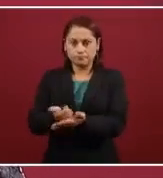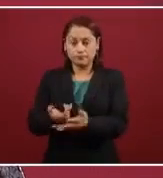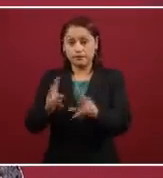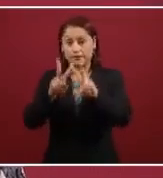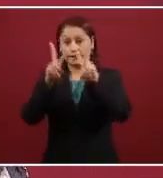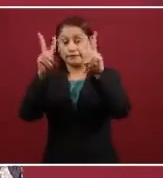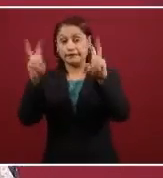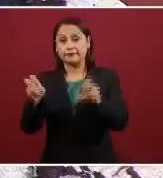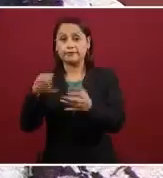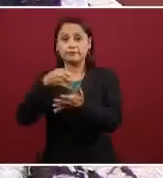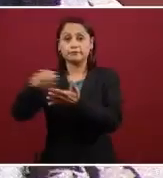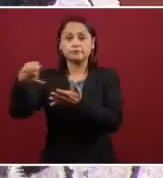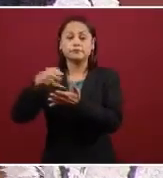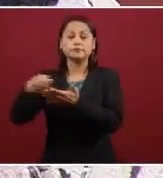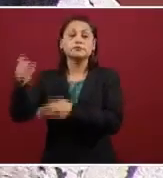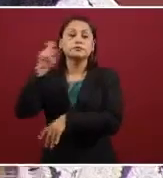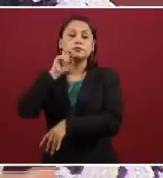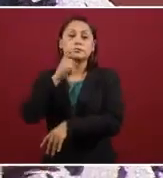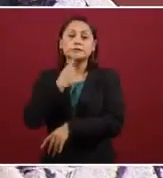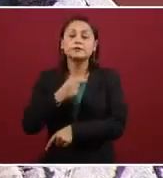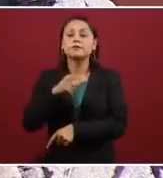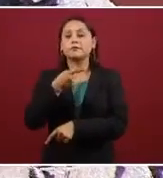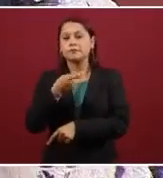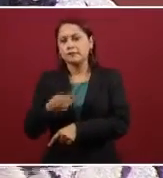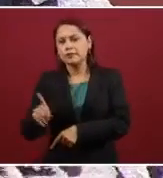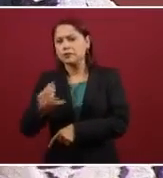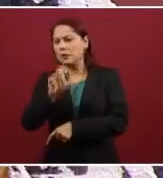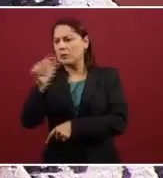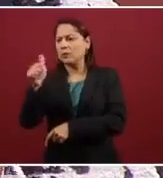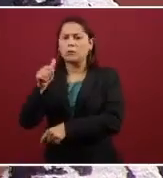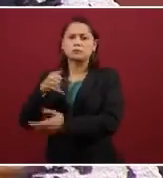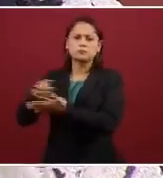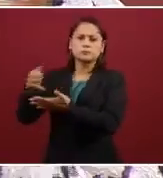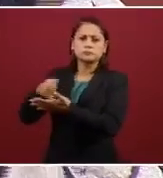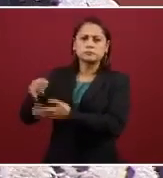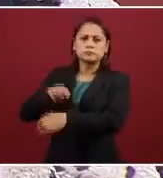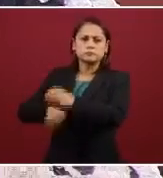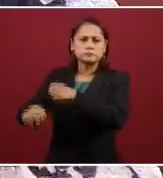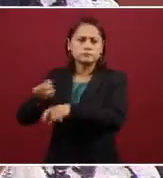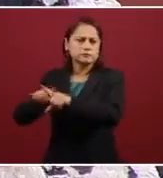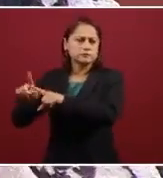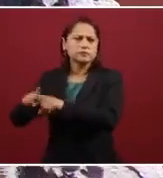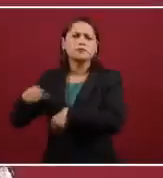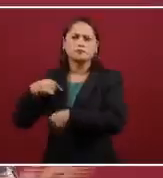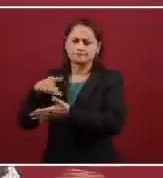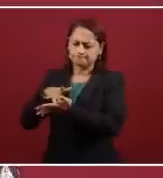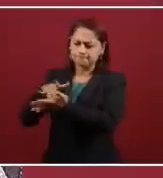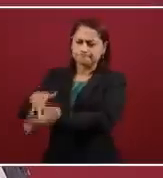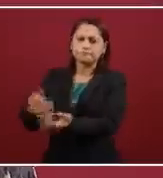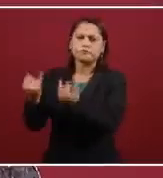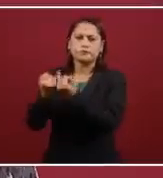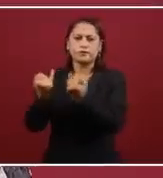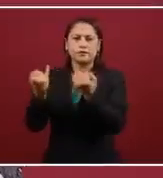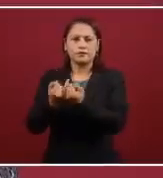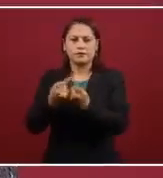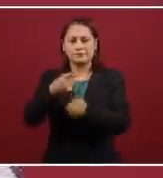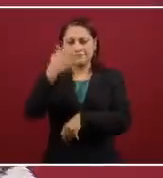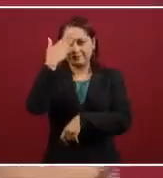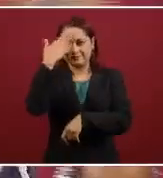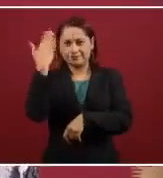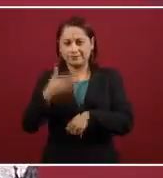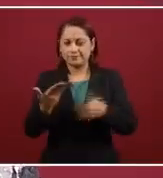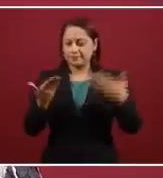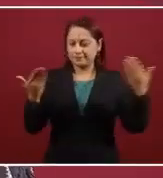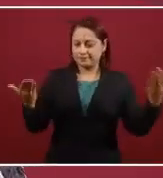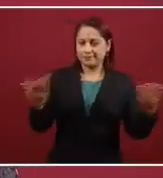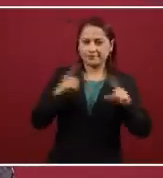productores del país. Pero como ven, son dos procesos distintos unos de otros, y estos dos procesos a su vez son muy distintos de